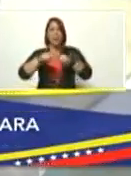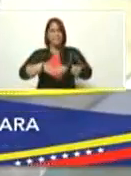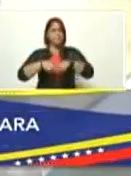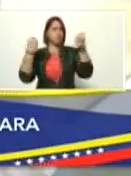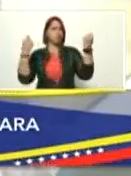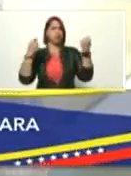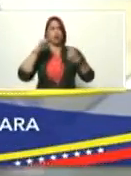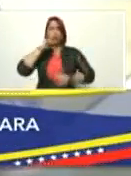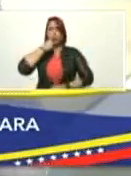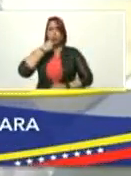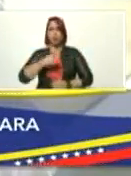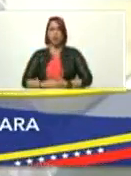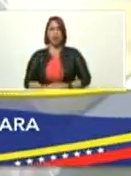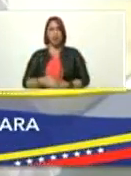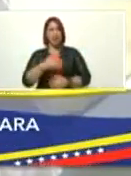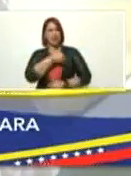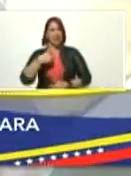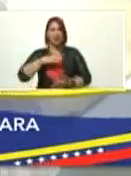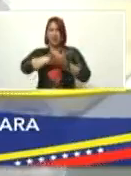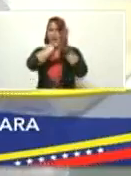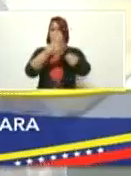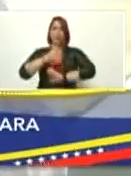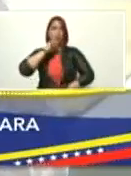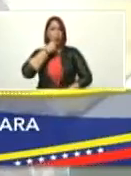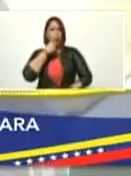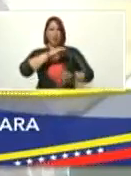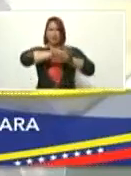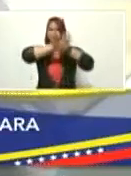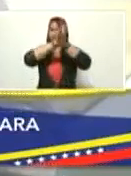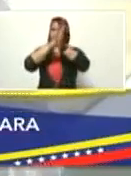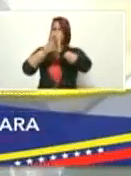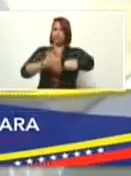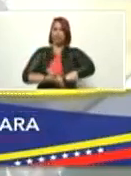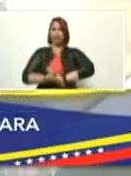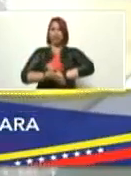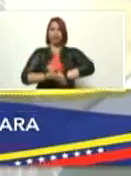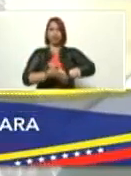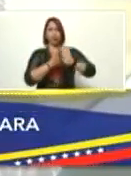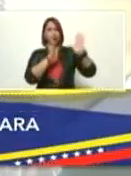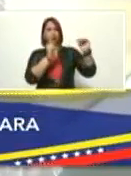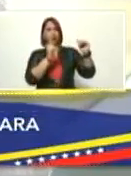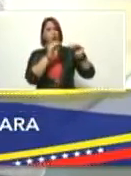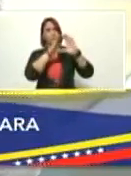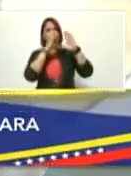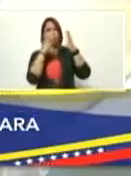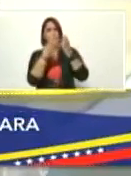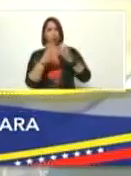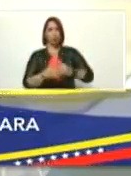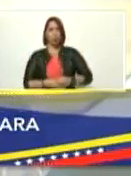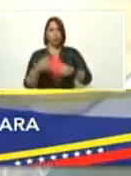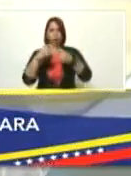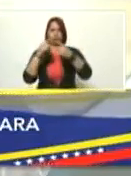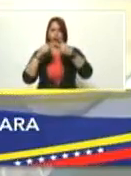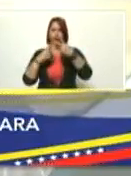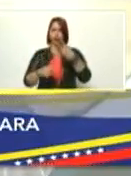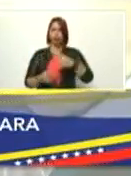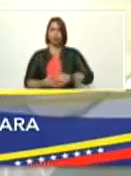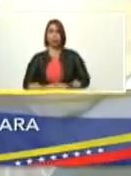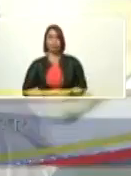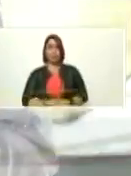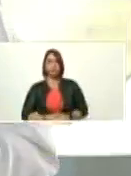en pedazos, destruirla y acabar la esperanza de un mundo multipolar